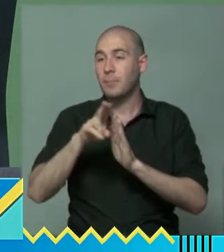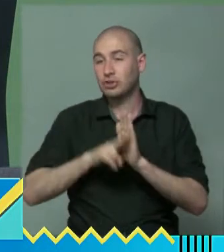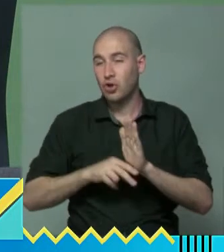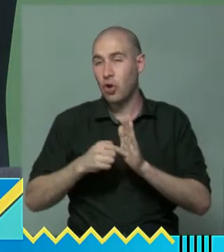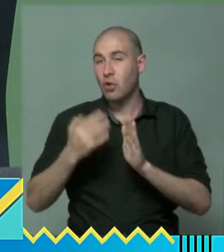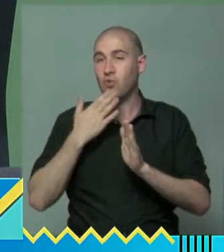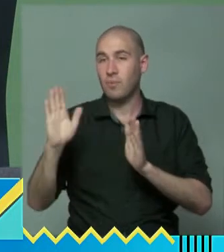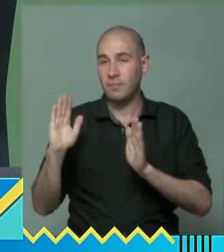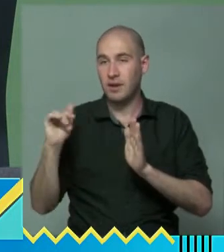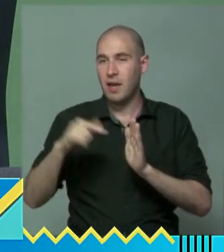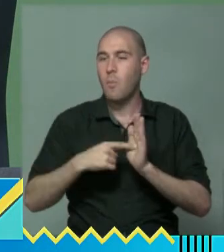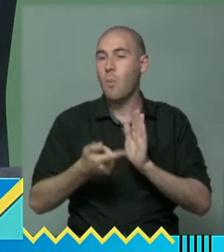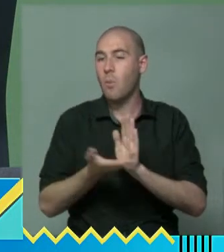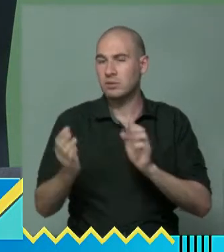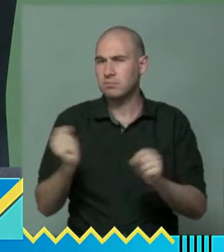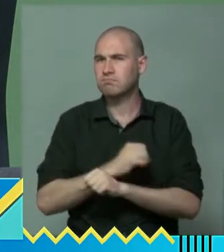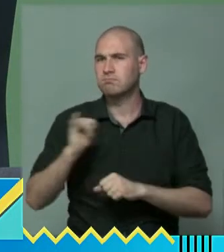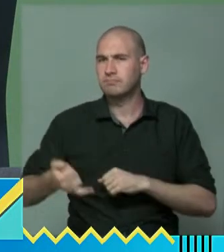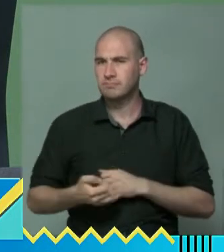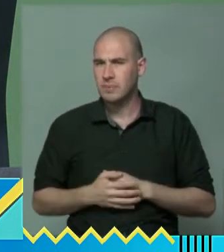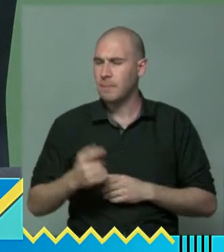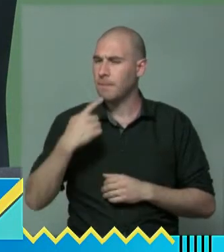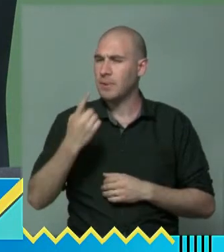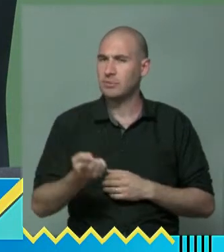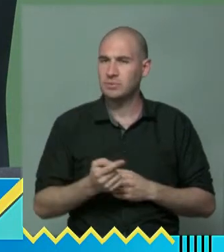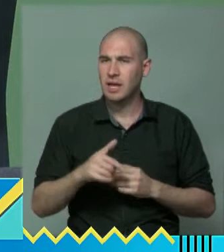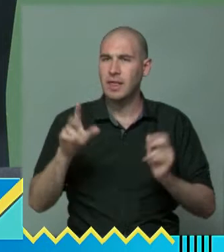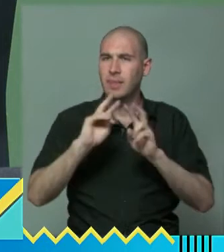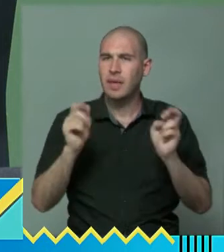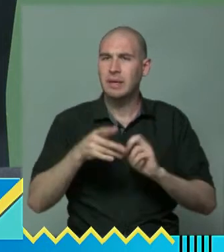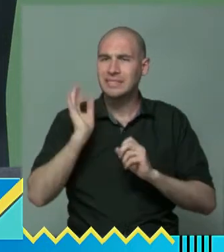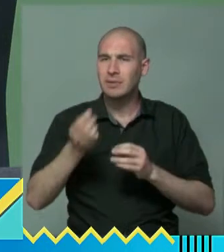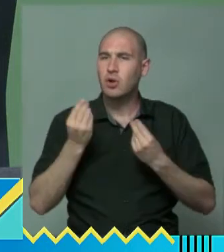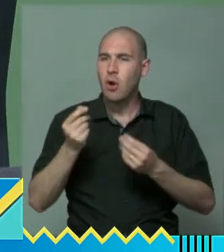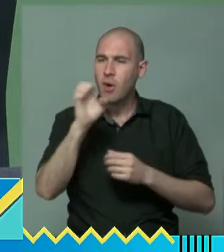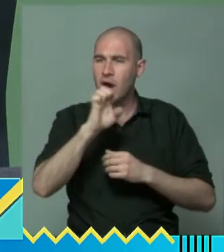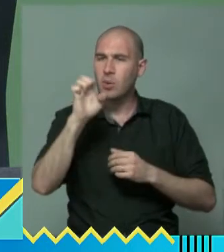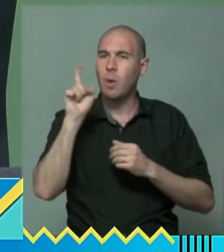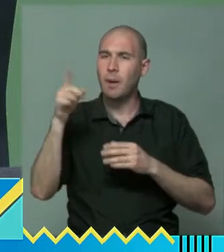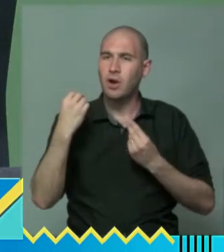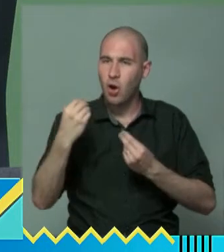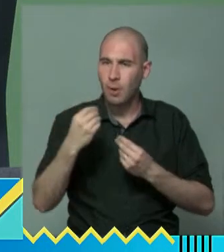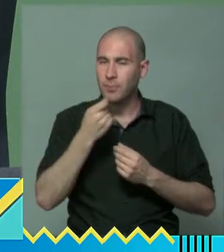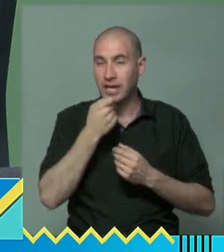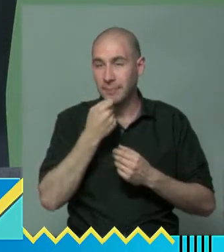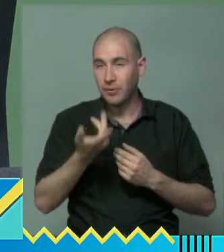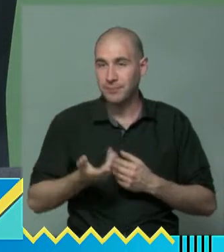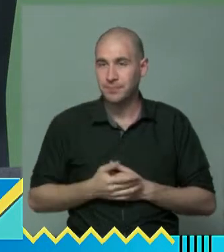protocolos para demostrar su Exacto. legitimidad. Quería preguntarte acerca de este tema y saber cómo es en Europa, si es que,